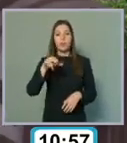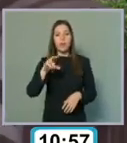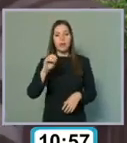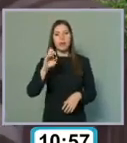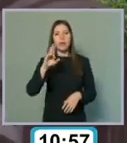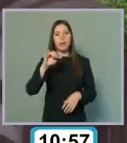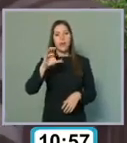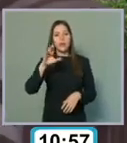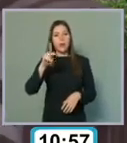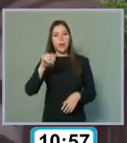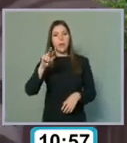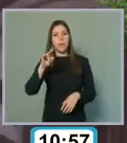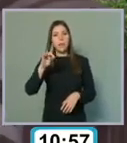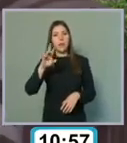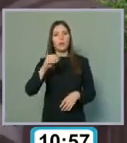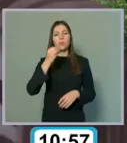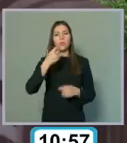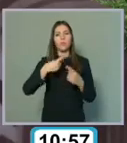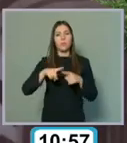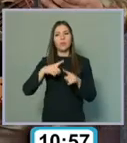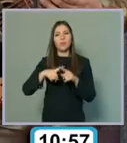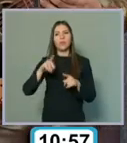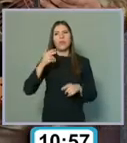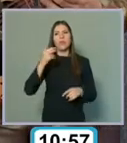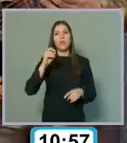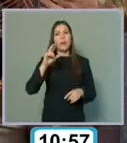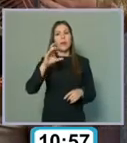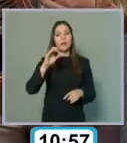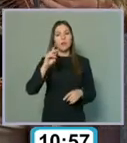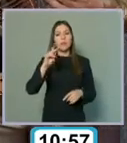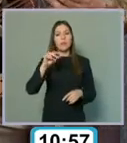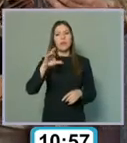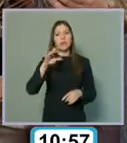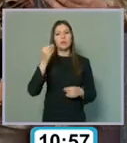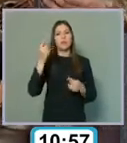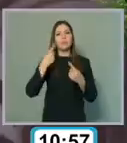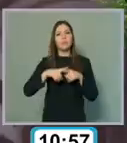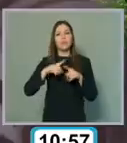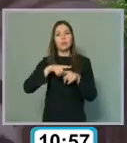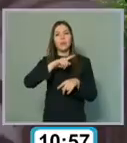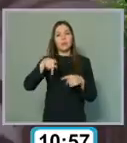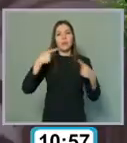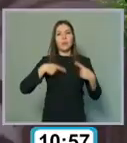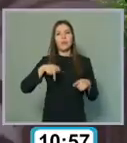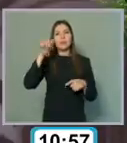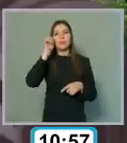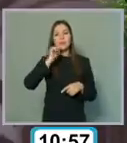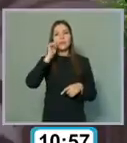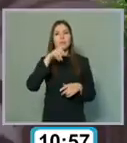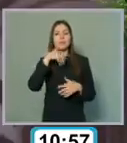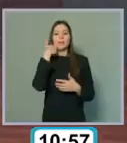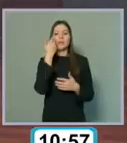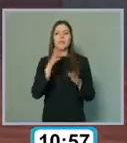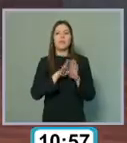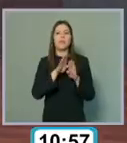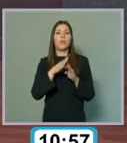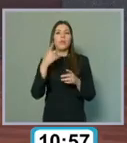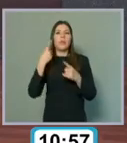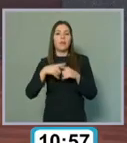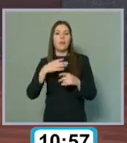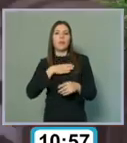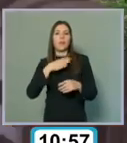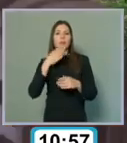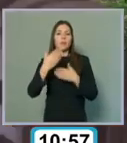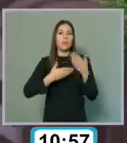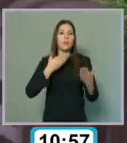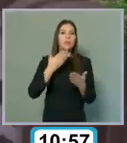Joshua Vela, Horacio Palencia, muchos compositores amigos de nosotros, ya ahorita en este tiempo amigos, siempre tratan de tener una buena propuesta hacia el